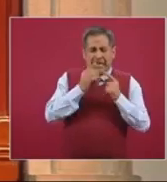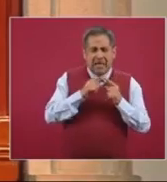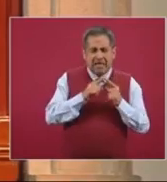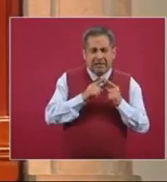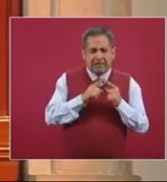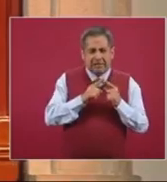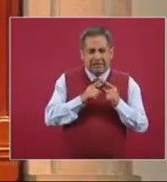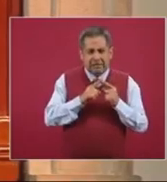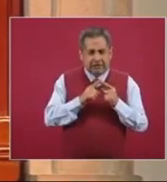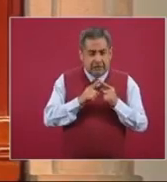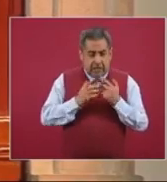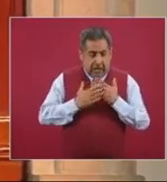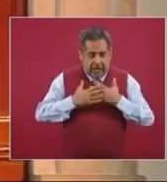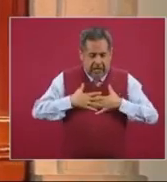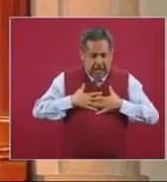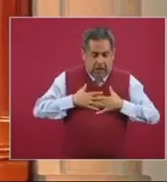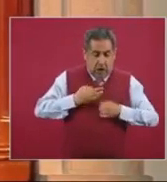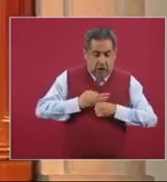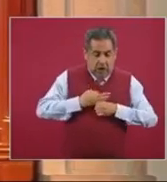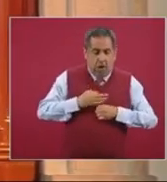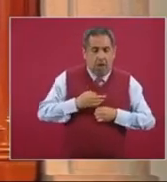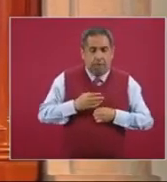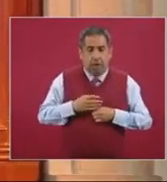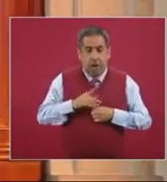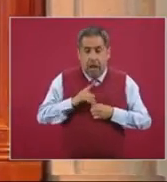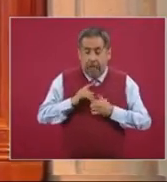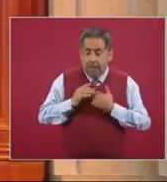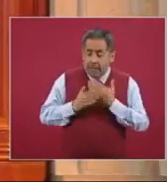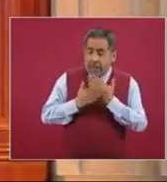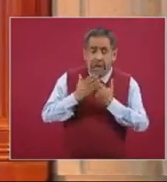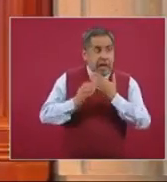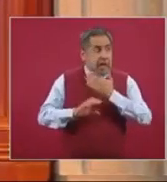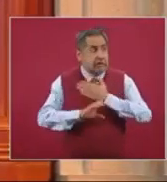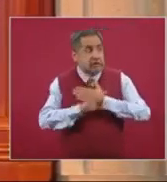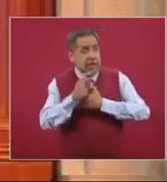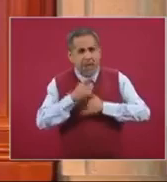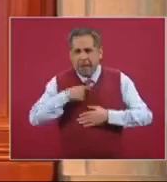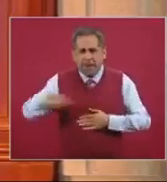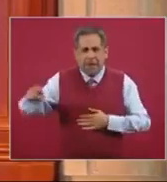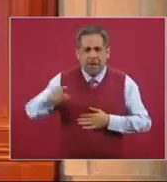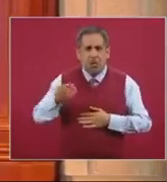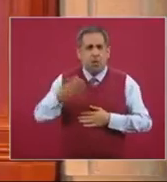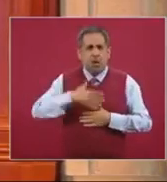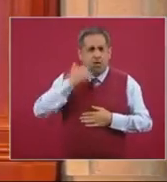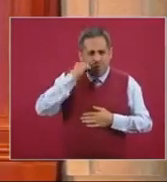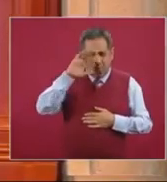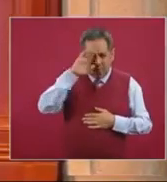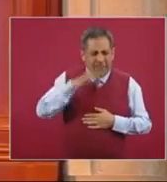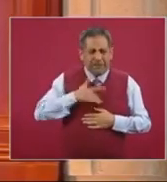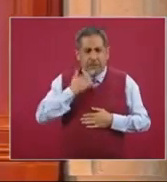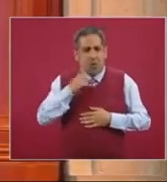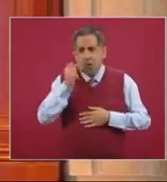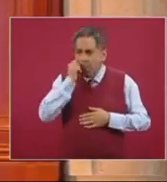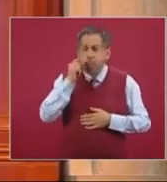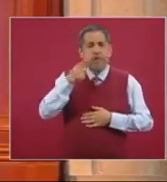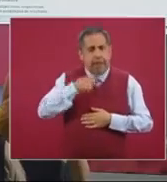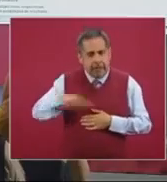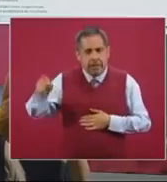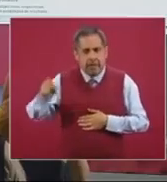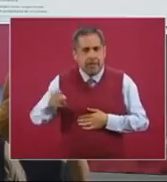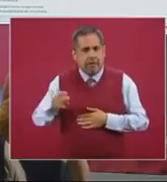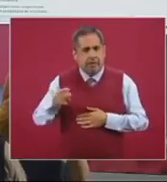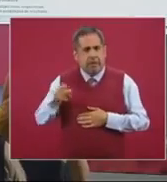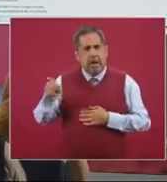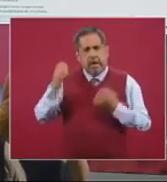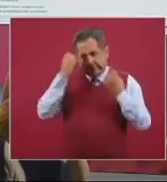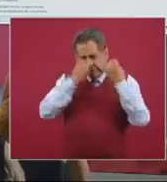no es indispensable que vaya en ese momento, pero en cuanto amanezca, vaya, aunque ya no tenga fiebre, aunque se sienta mejor, porque le van a